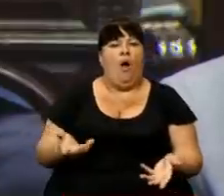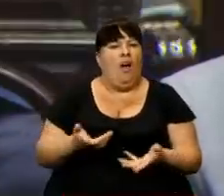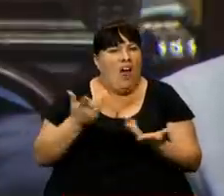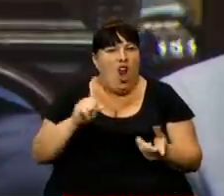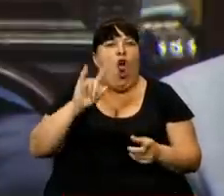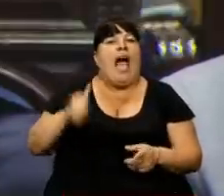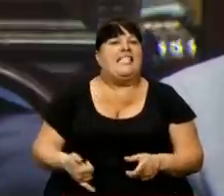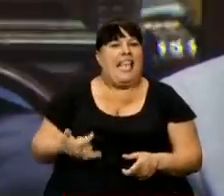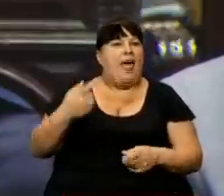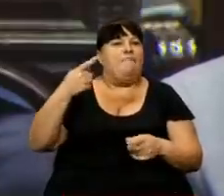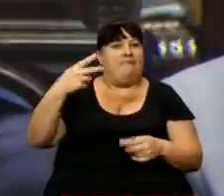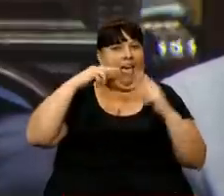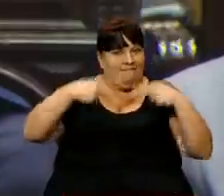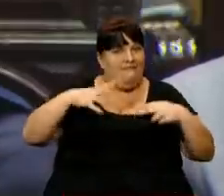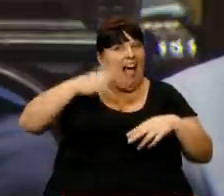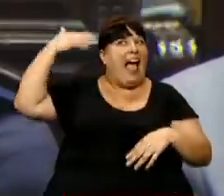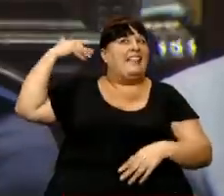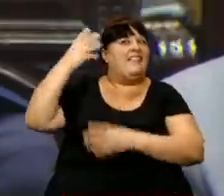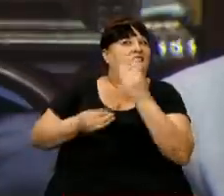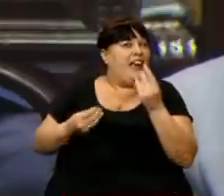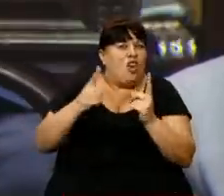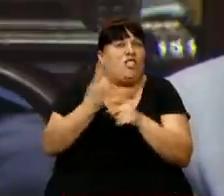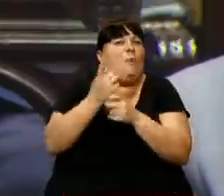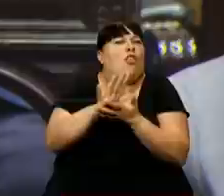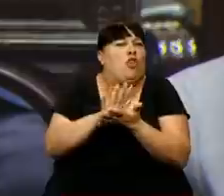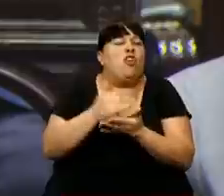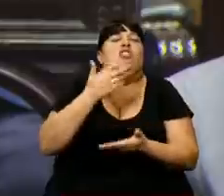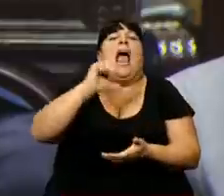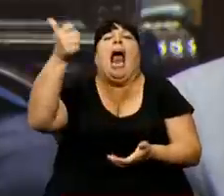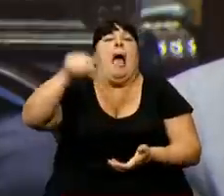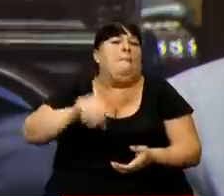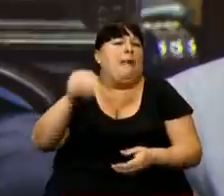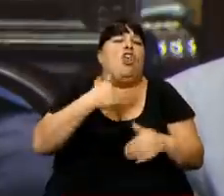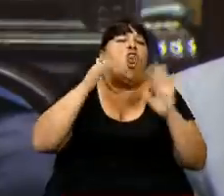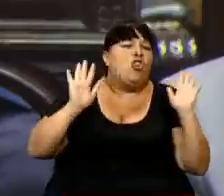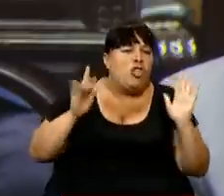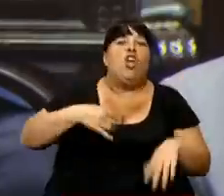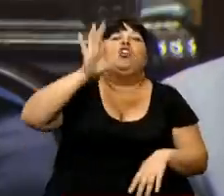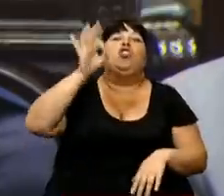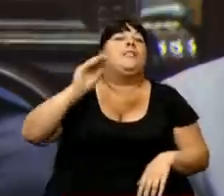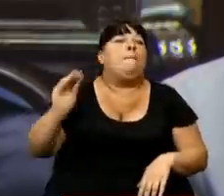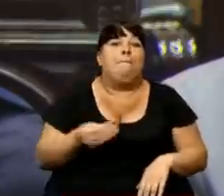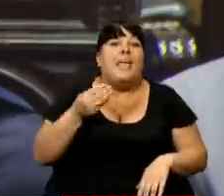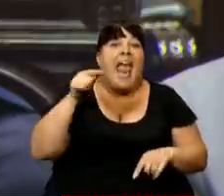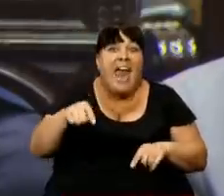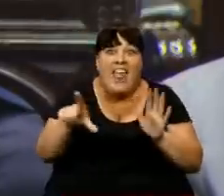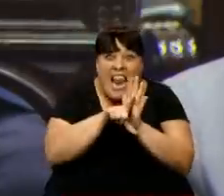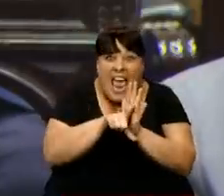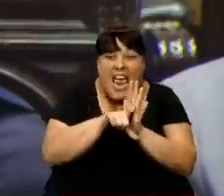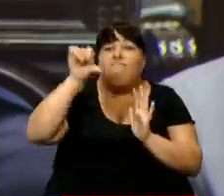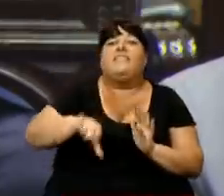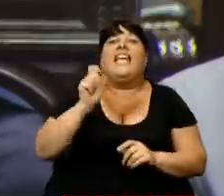no haciéndose cargo del pasado no los vamos a arreglar. No sé quién va a ganar o quién va a perder. Sí sé quién va a perder con esta